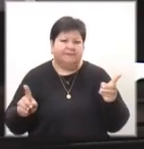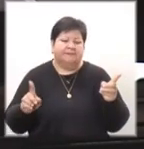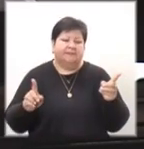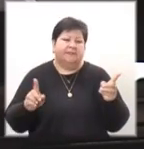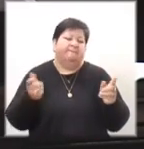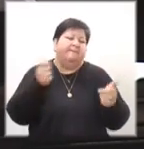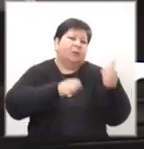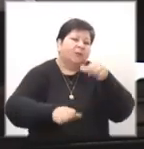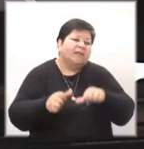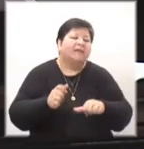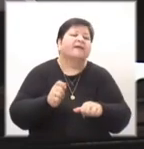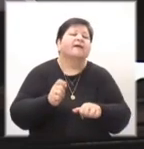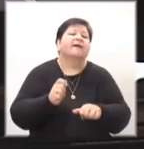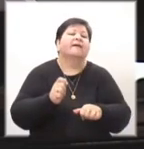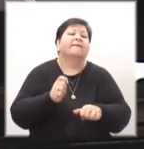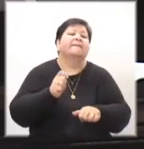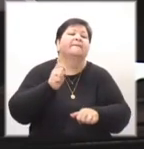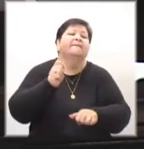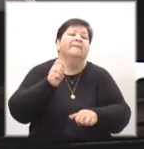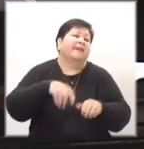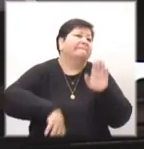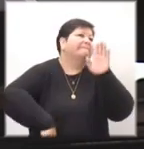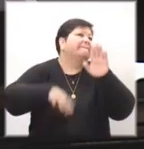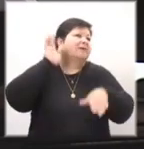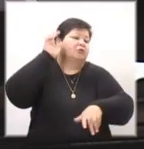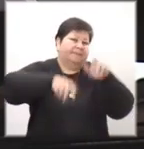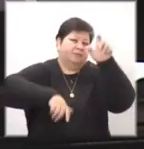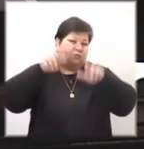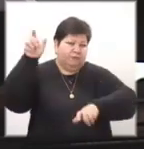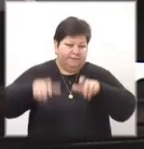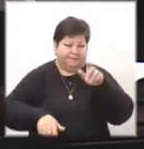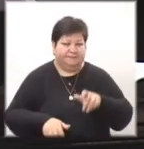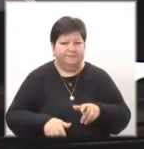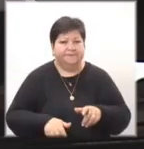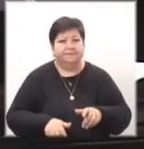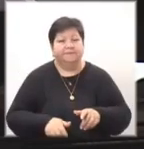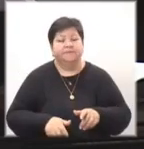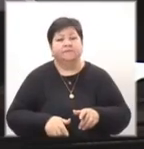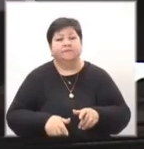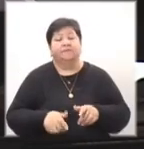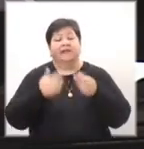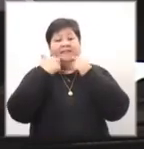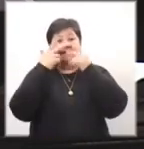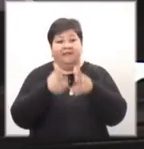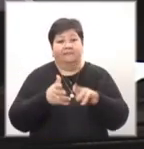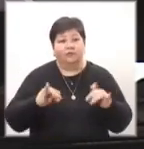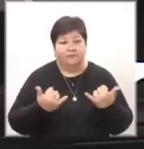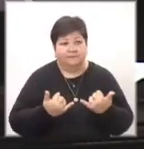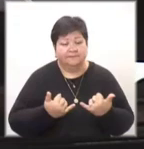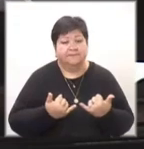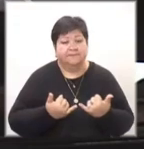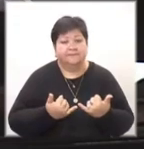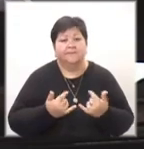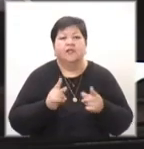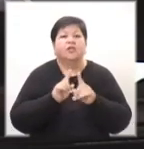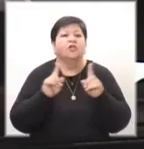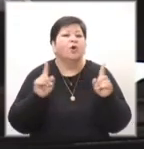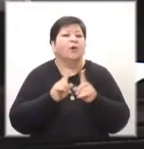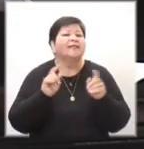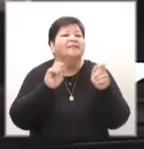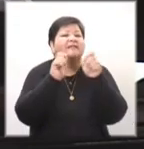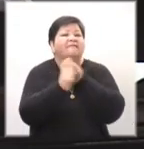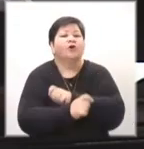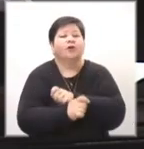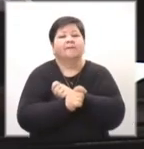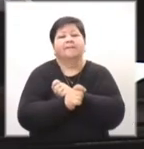señor presidente, para las grandes mayorías. Como ya lo hemos señalado varias veces, no se trata de una reforma de la